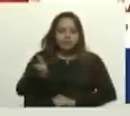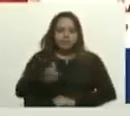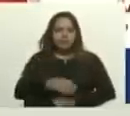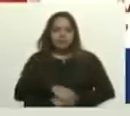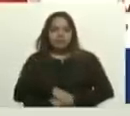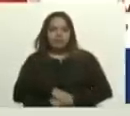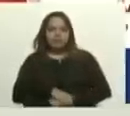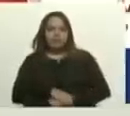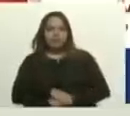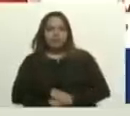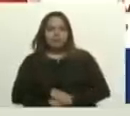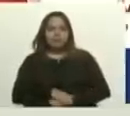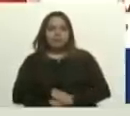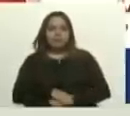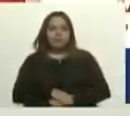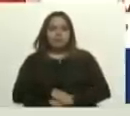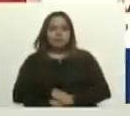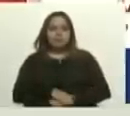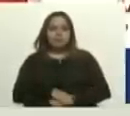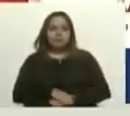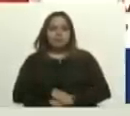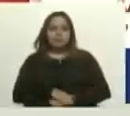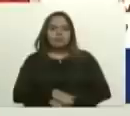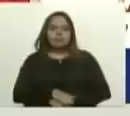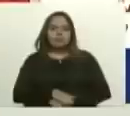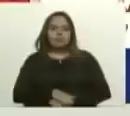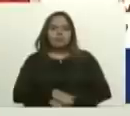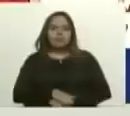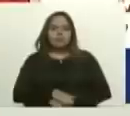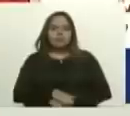Varios casos en el mundo que Estados Unidos las cobre.